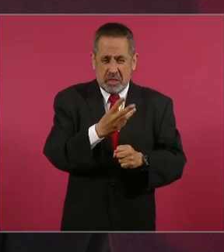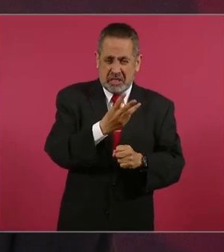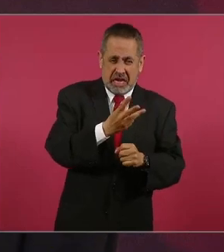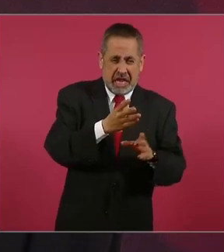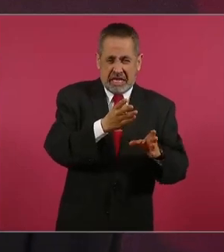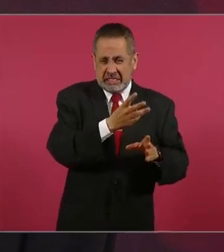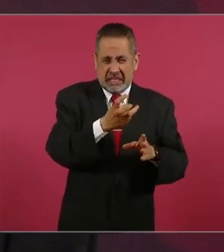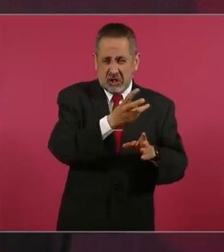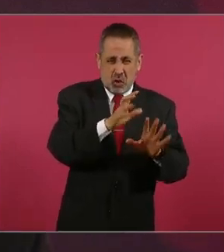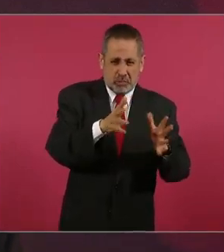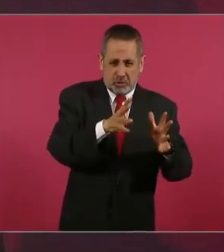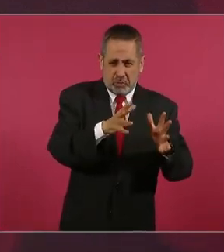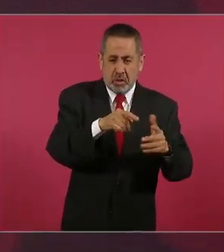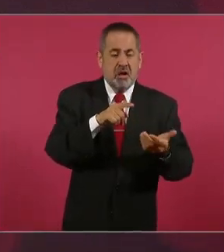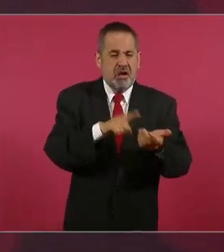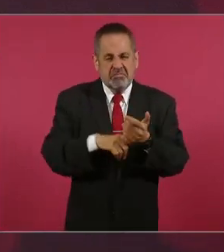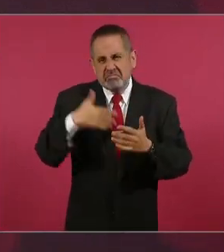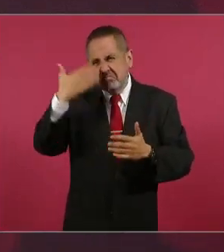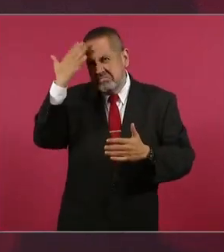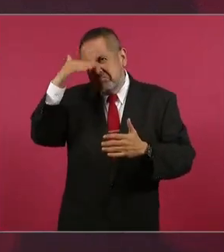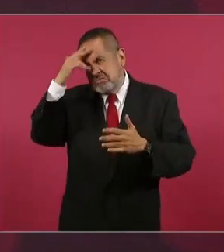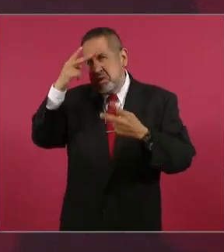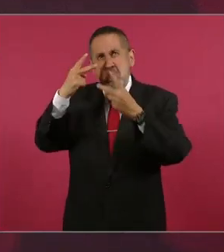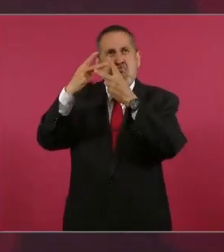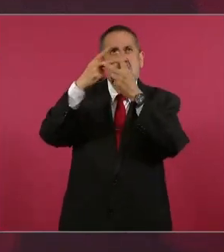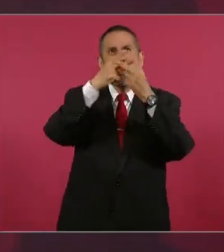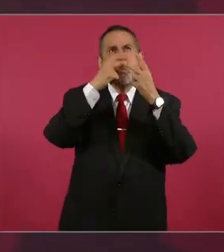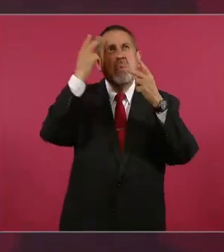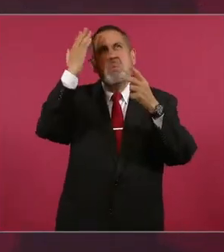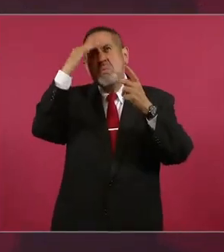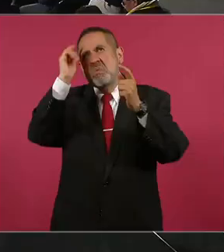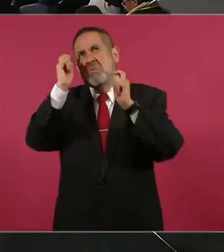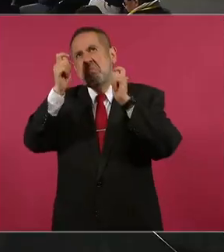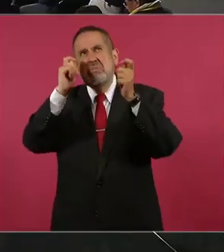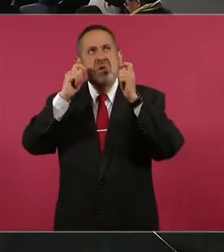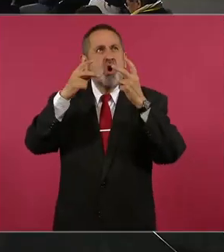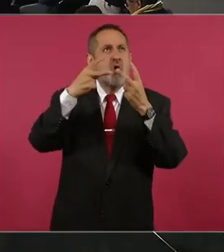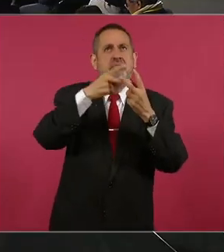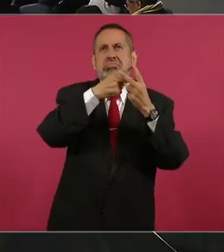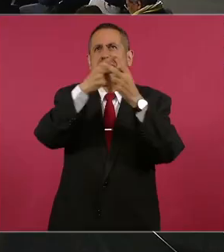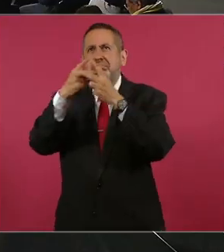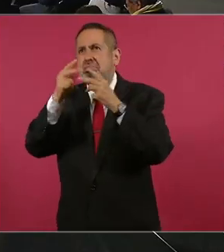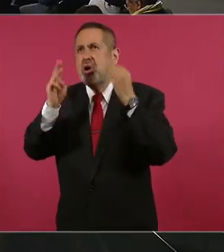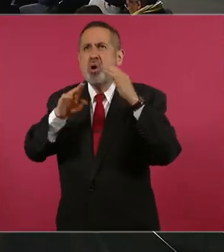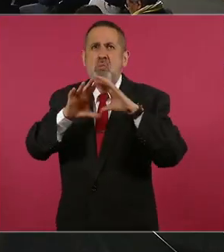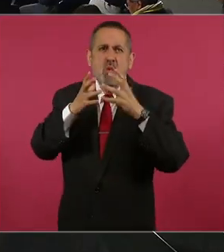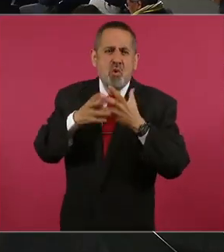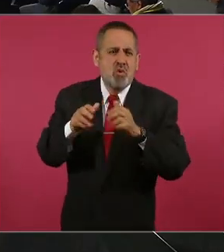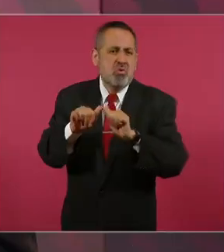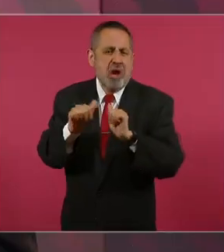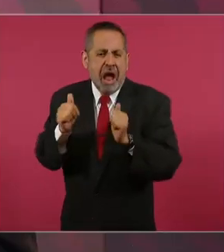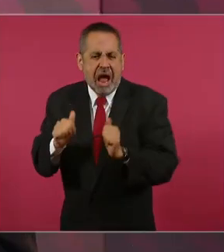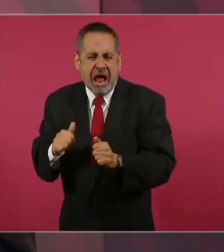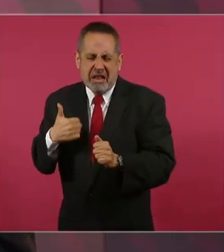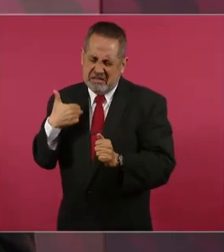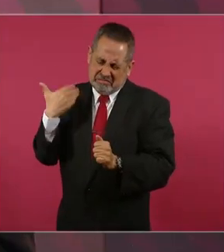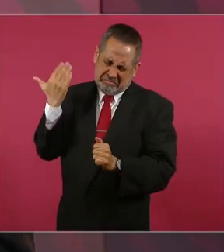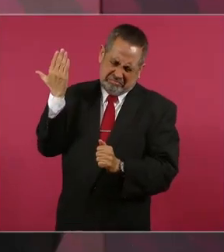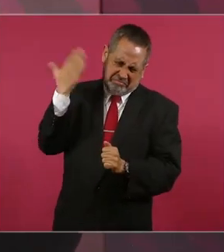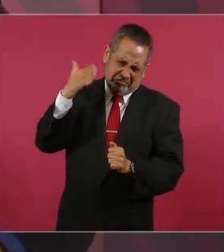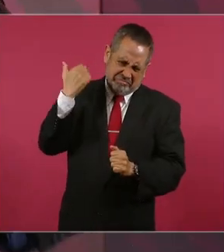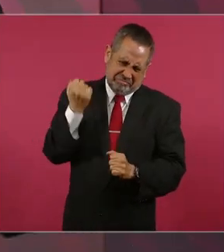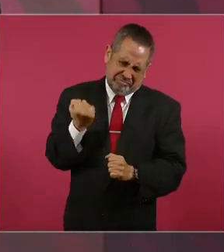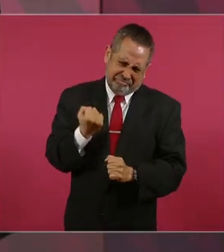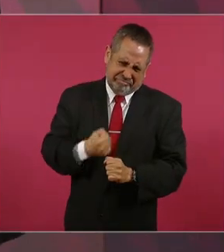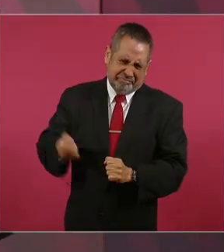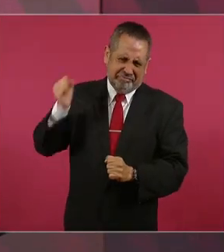con conocimiento de la ciencia, de la astronomía, de las artes, y